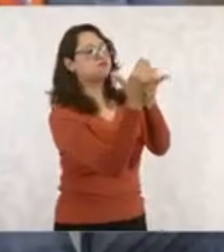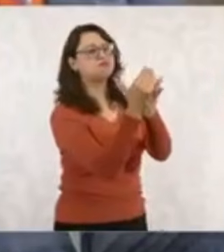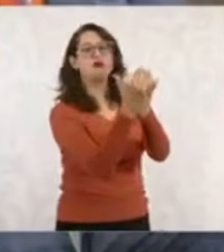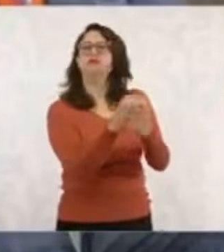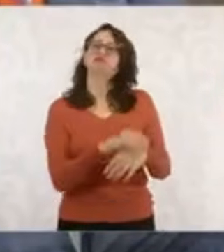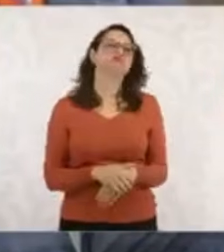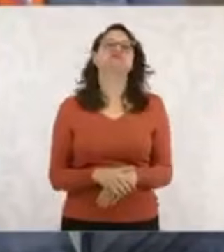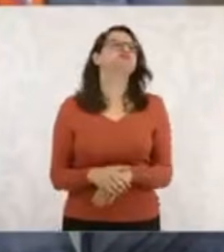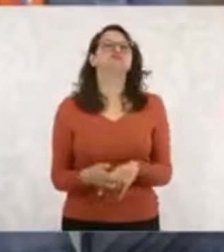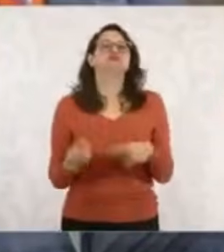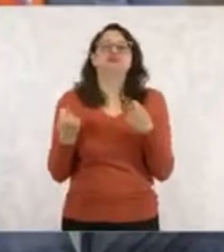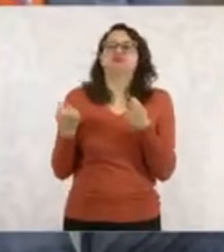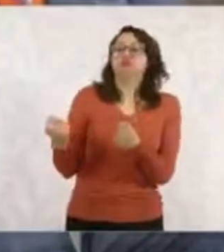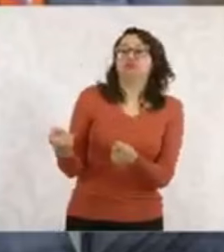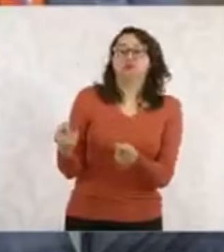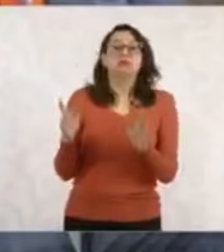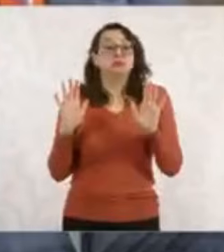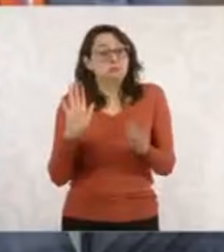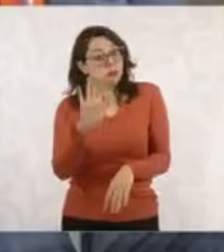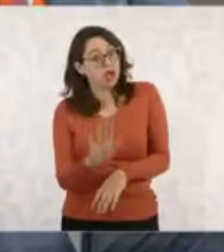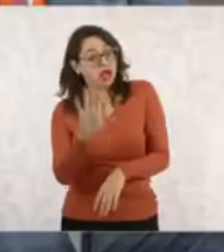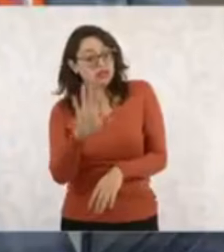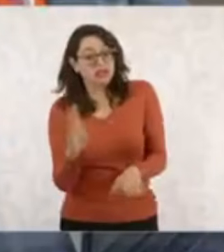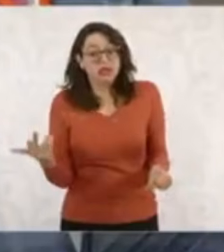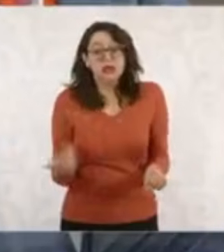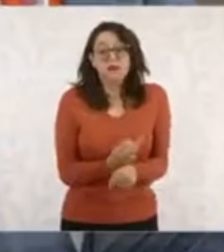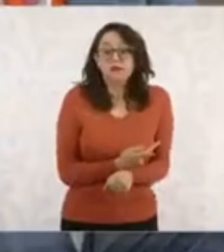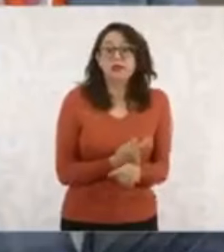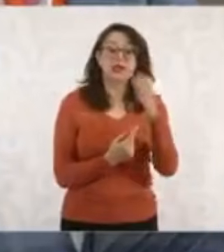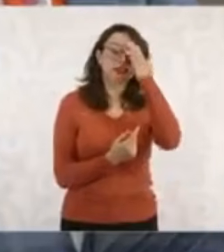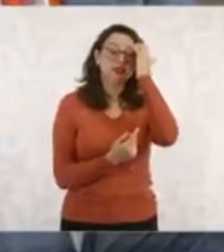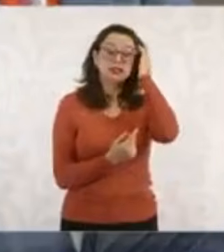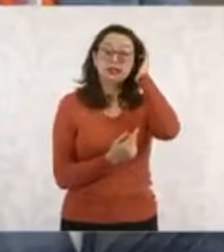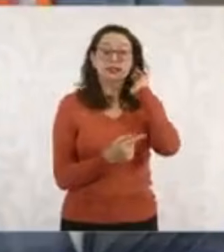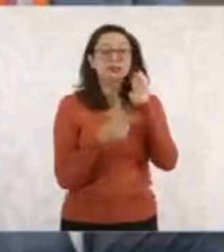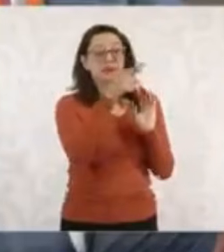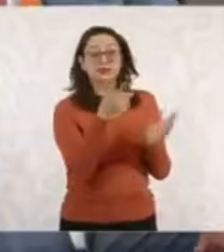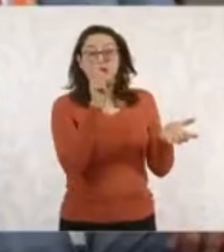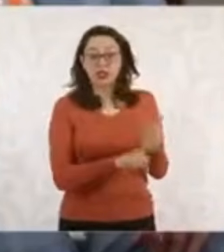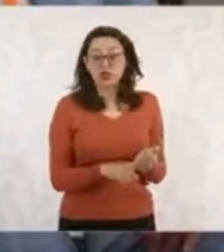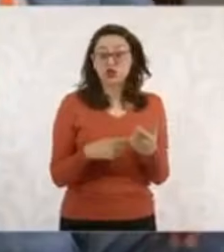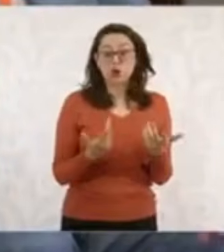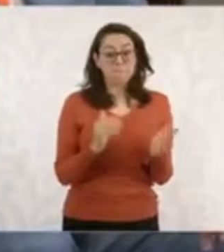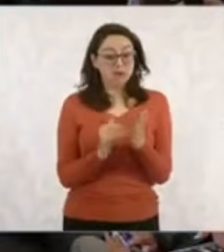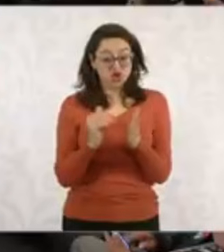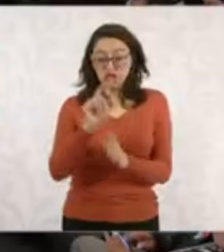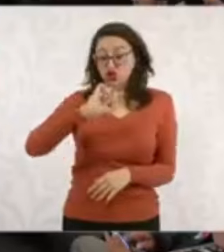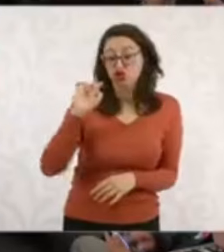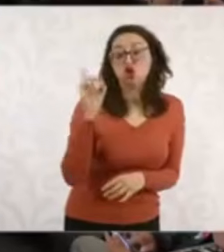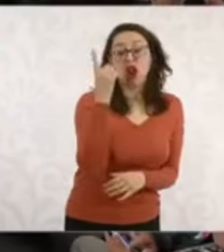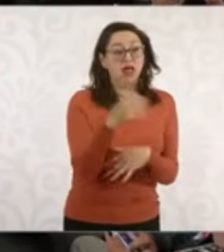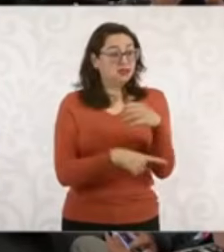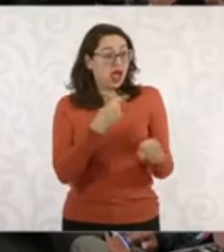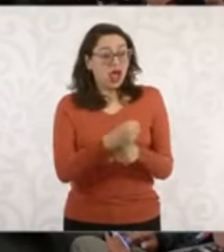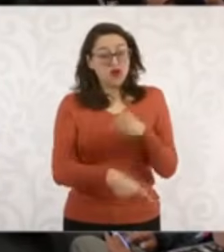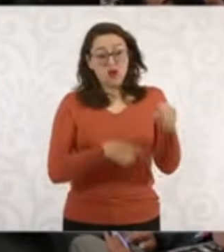¿verdad? Lo que sabemos, aun cuando ese mercado mueve miles de millones de dólares al año en Estados Unidos